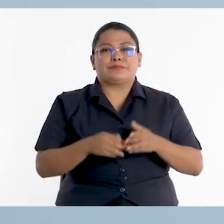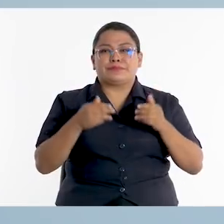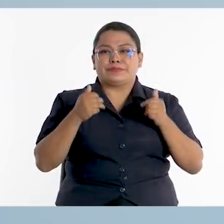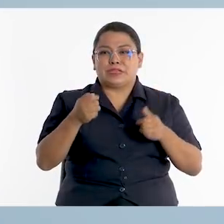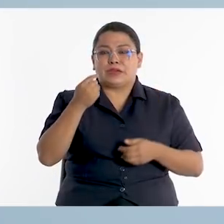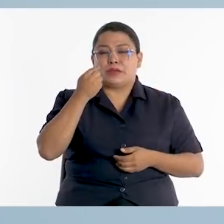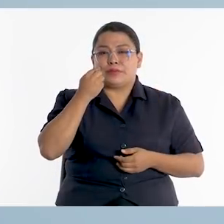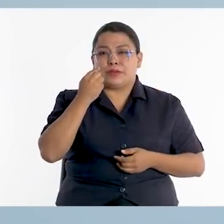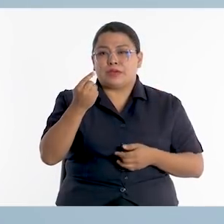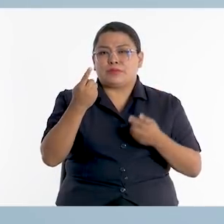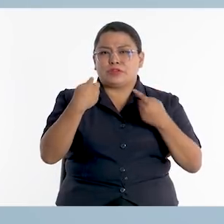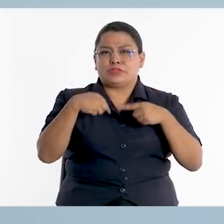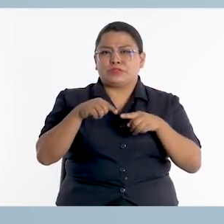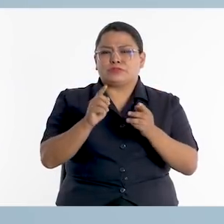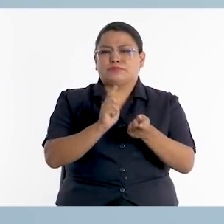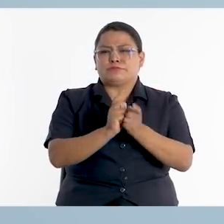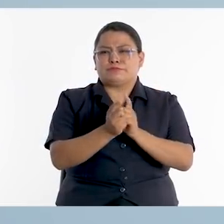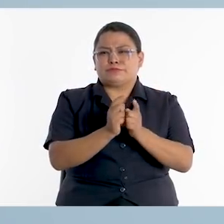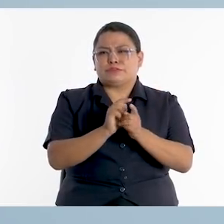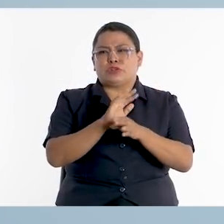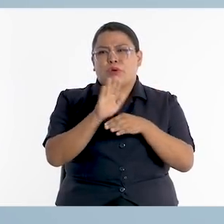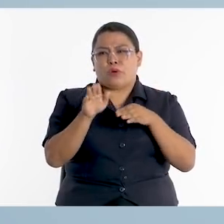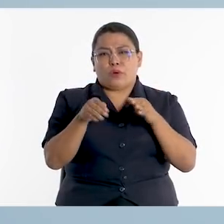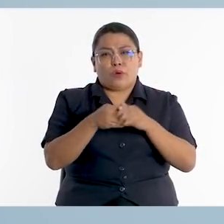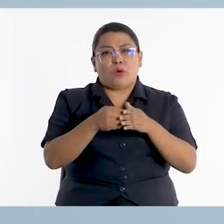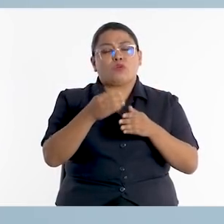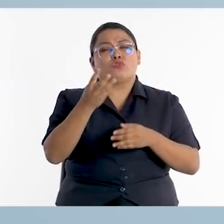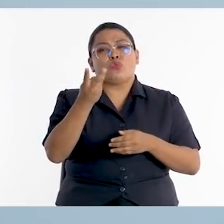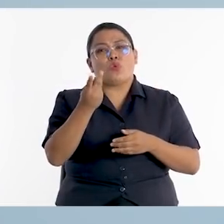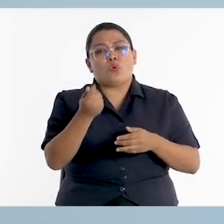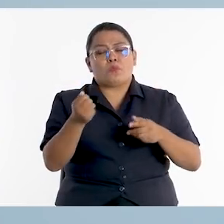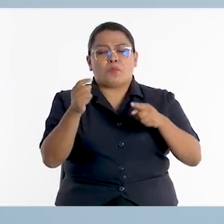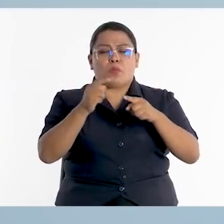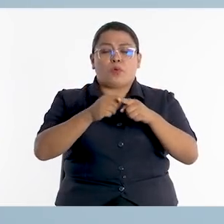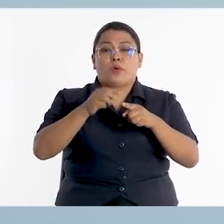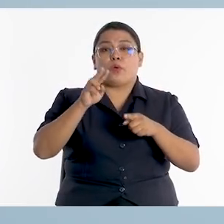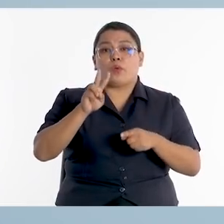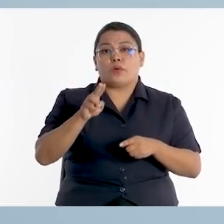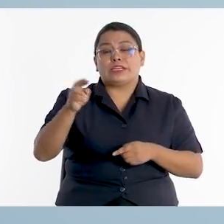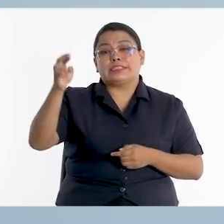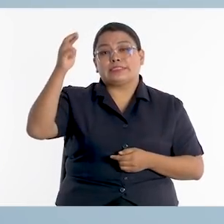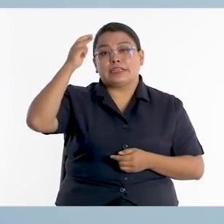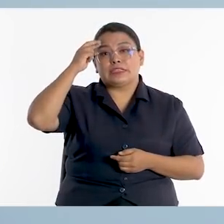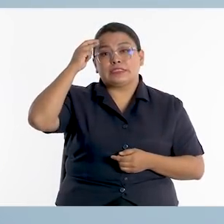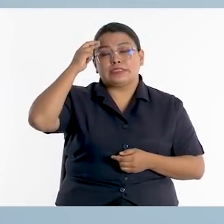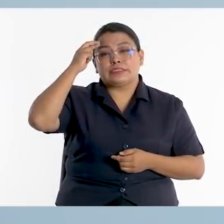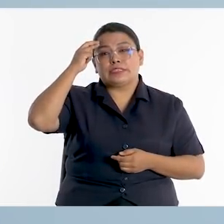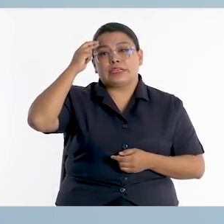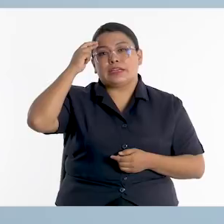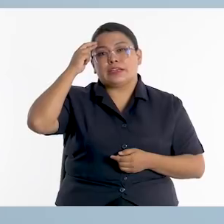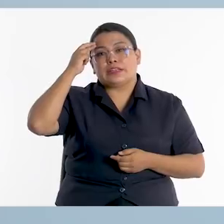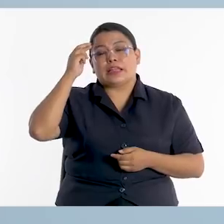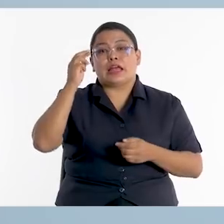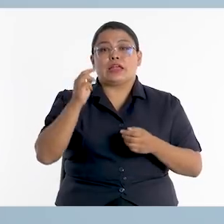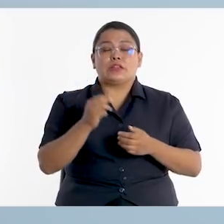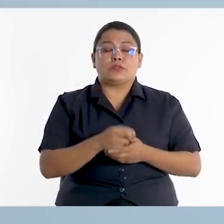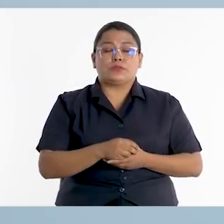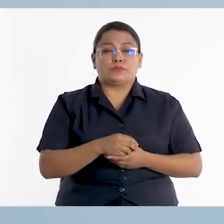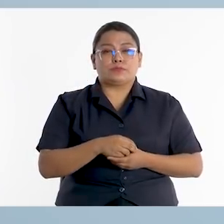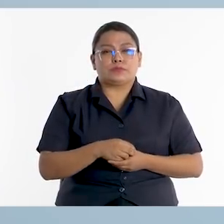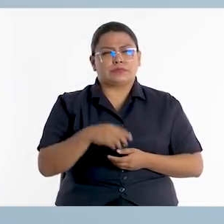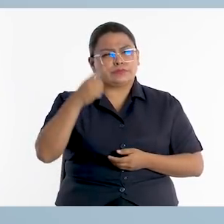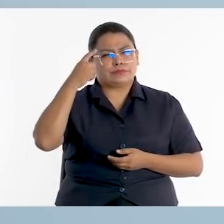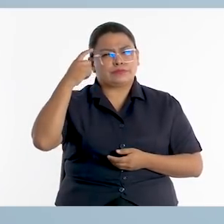Bien, veamos entonces cómo se relaciona todo lo anterior de cantidad por unidad y razones en el caso de los porcentajes.